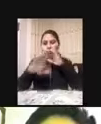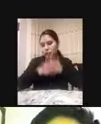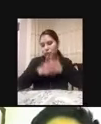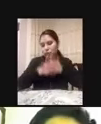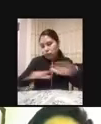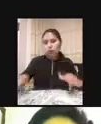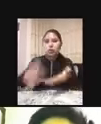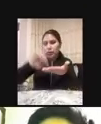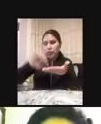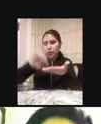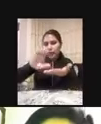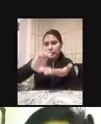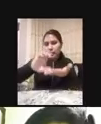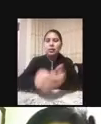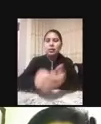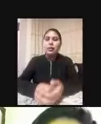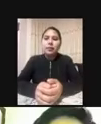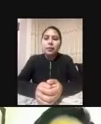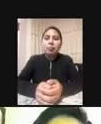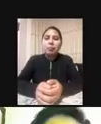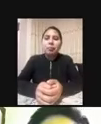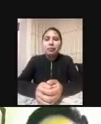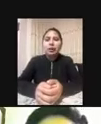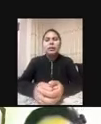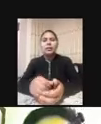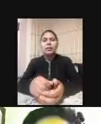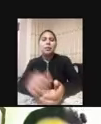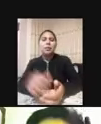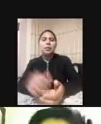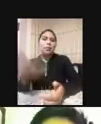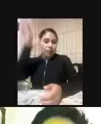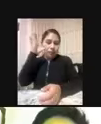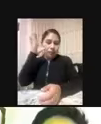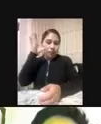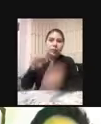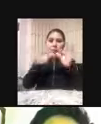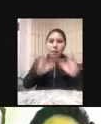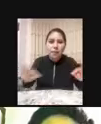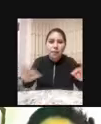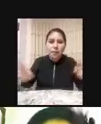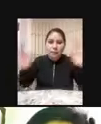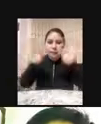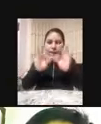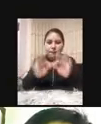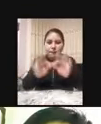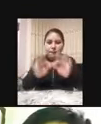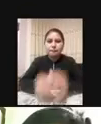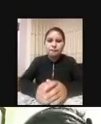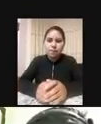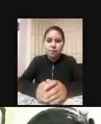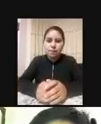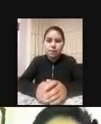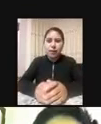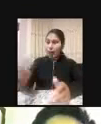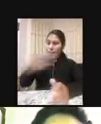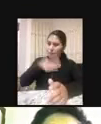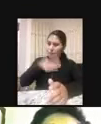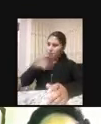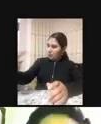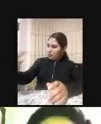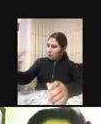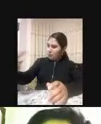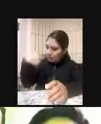Y eso es algo muy importante, papás. Ustedes agarren la carita de su niño y díganle, mírame, Margarita, mírame. Y luego le decimos,